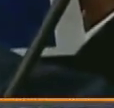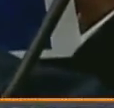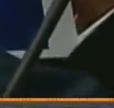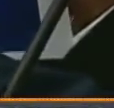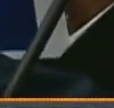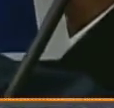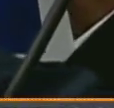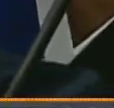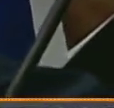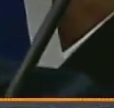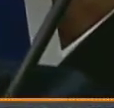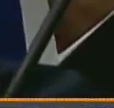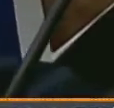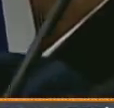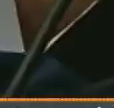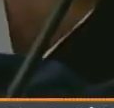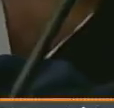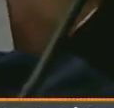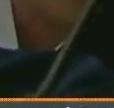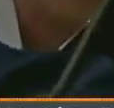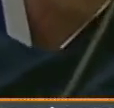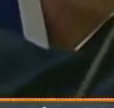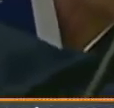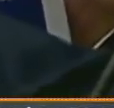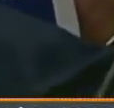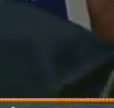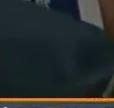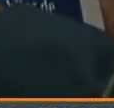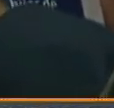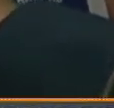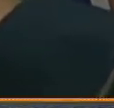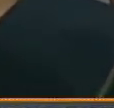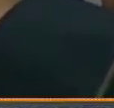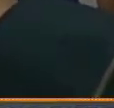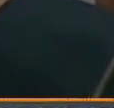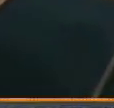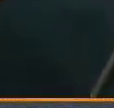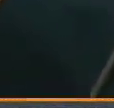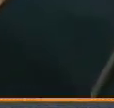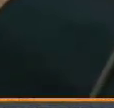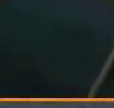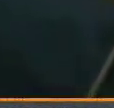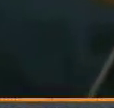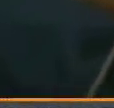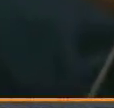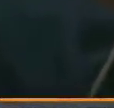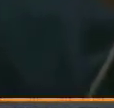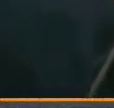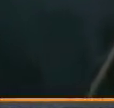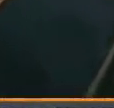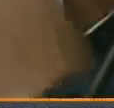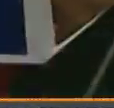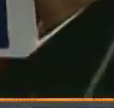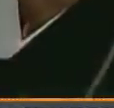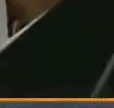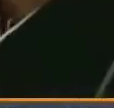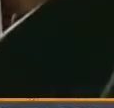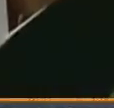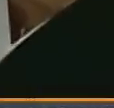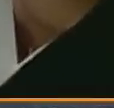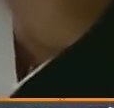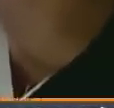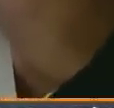son estos y de colombianos que viven en venezuela 17 por ciento es decir 11 millones